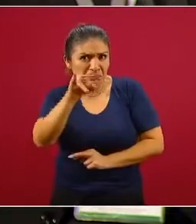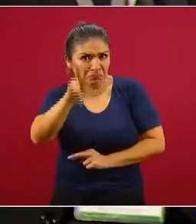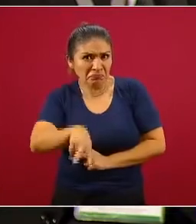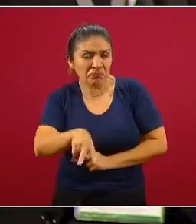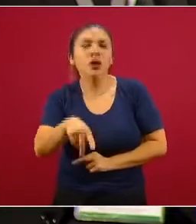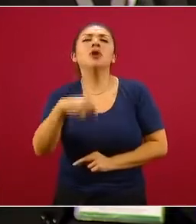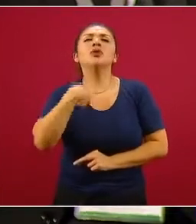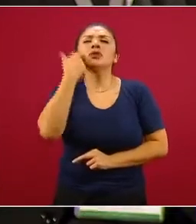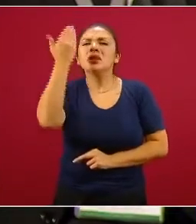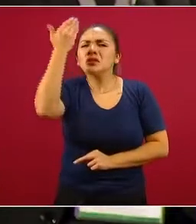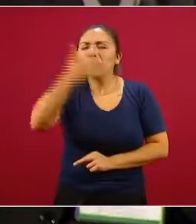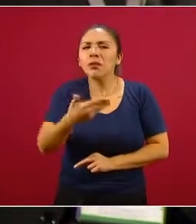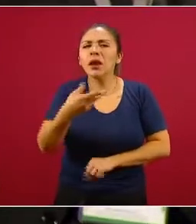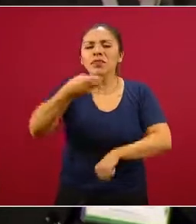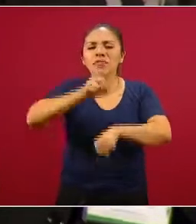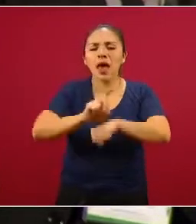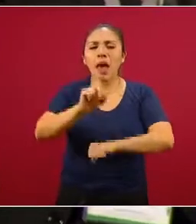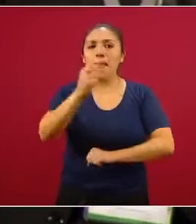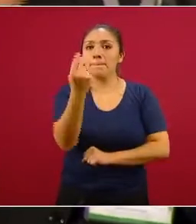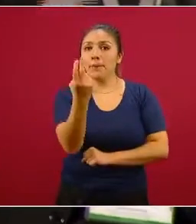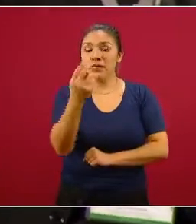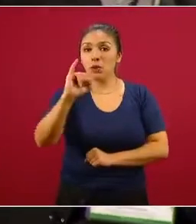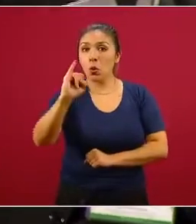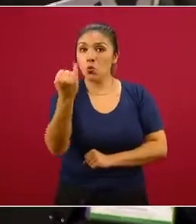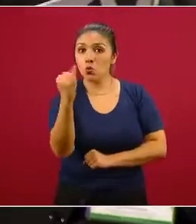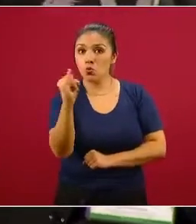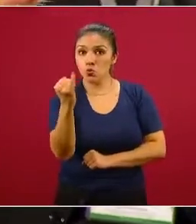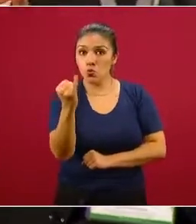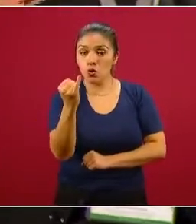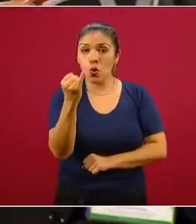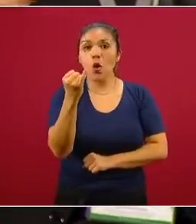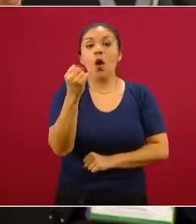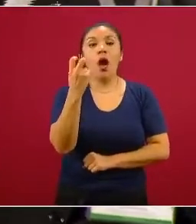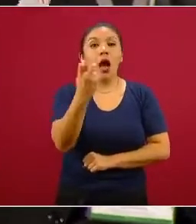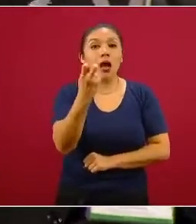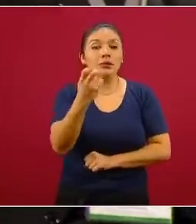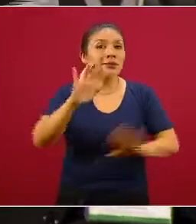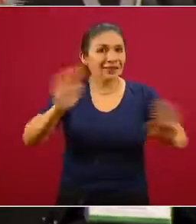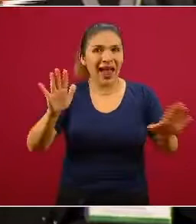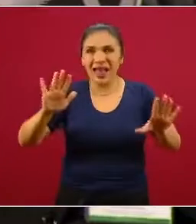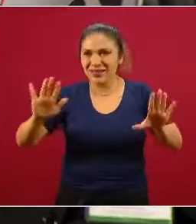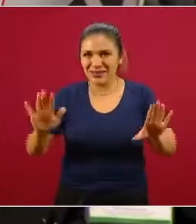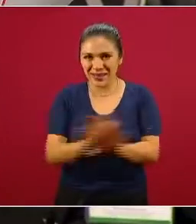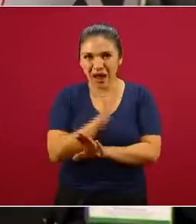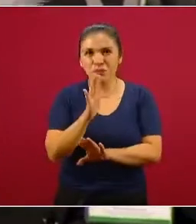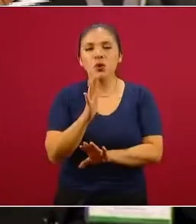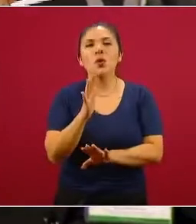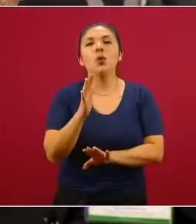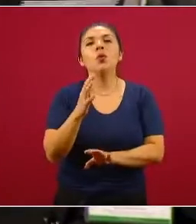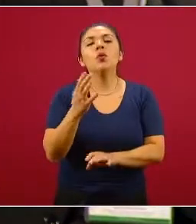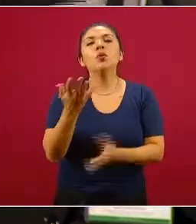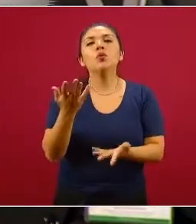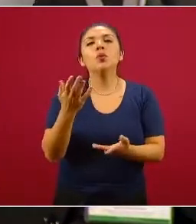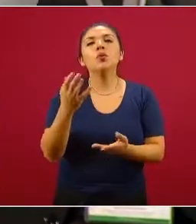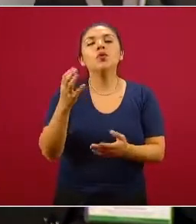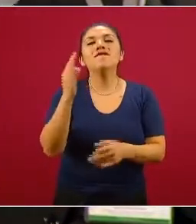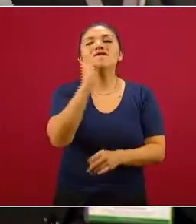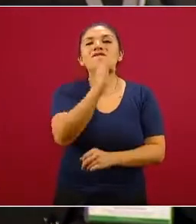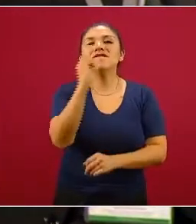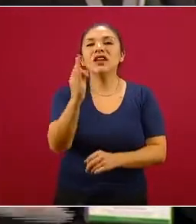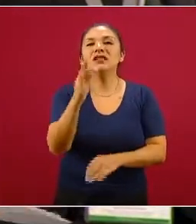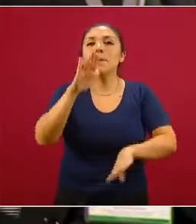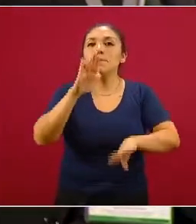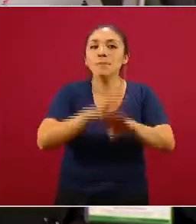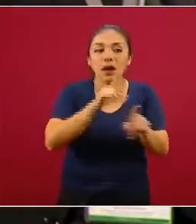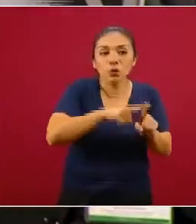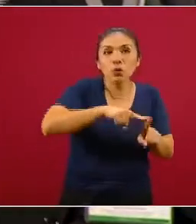saber si el 25 de junio ya con este cambio del pico ya de más alto